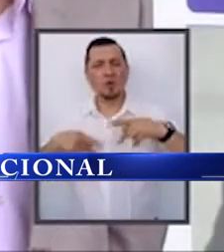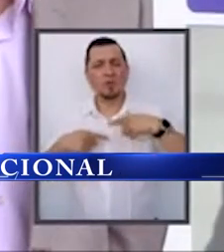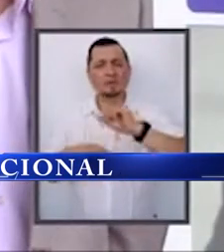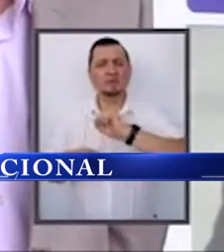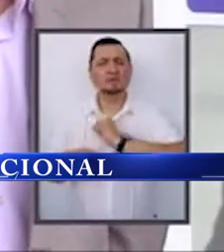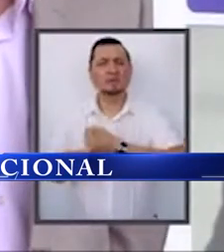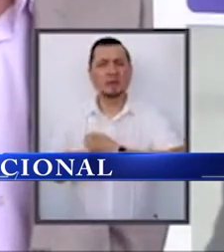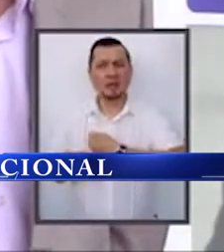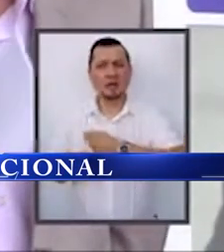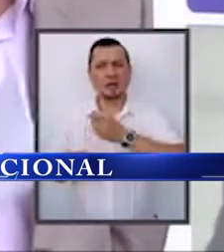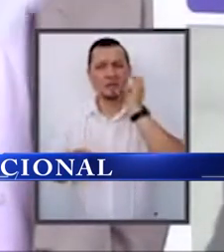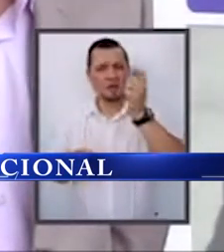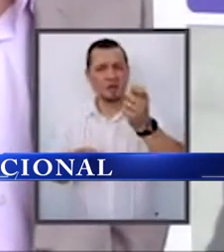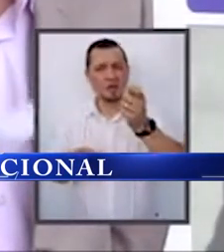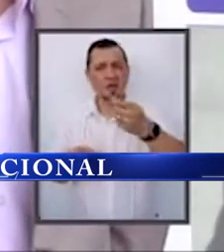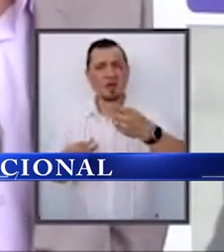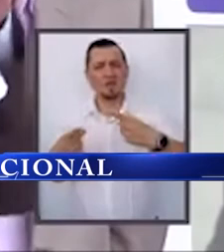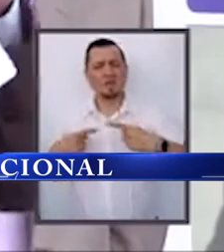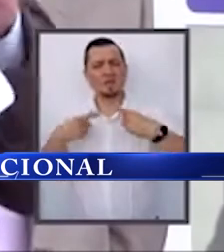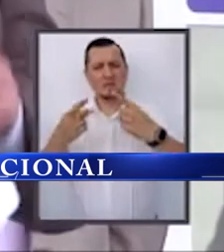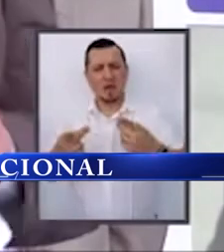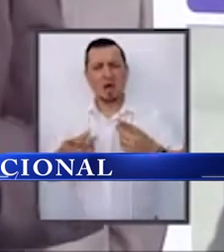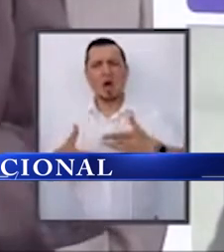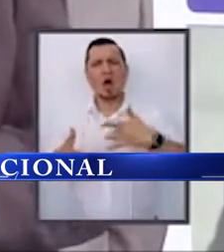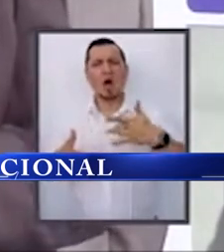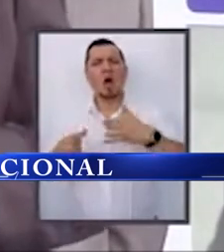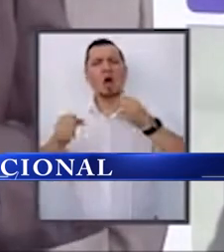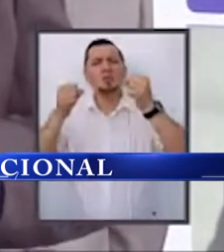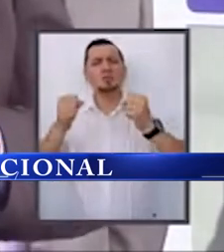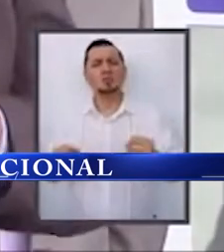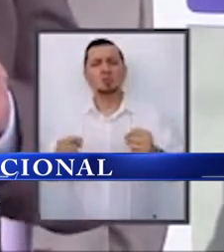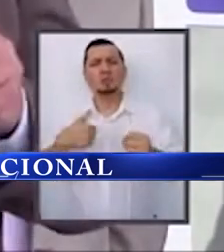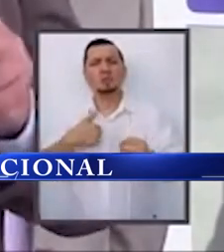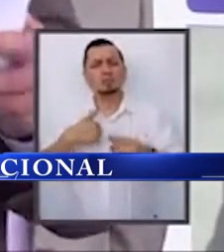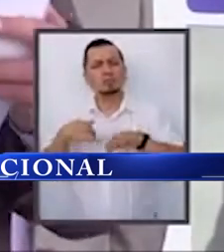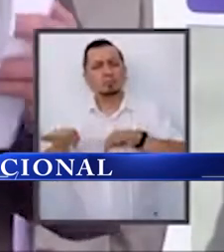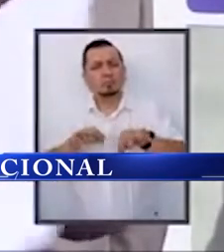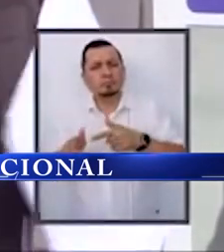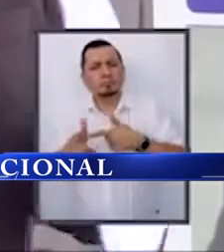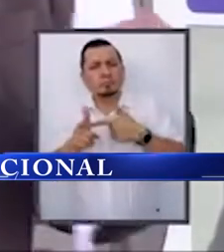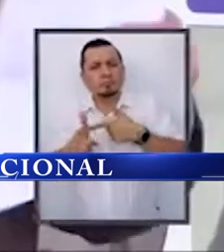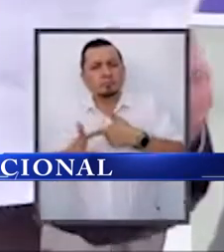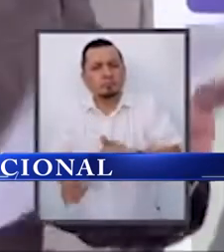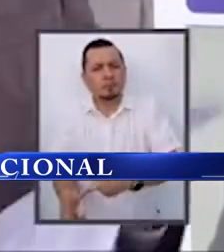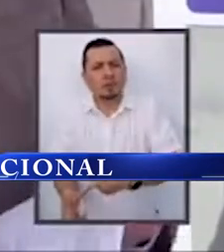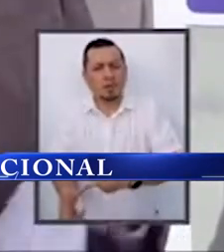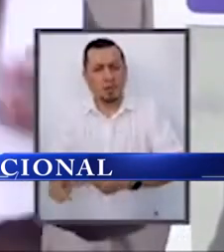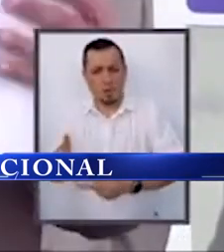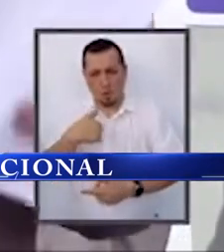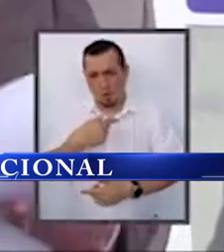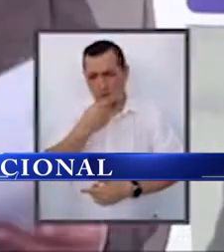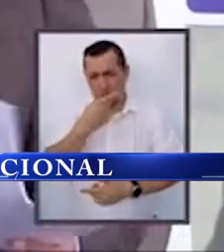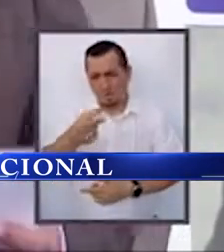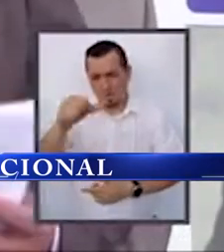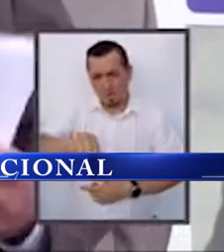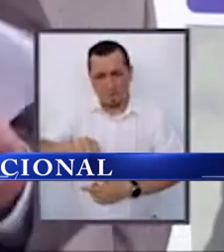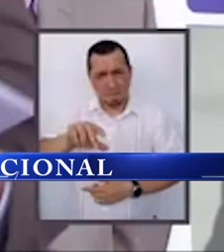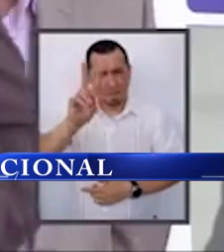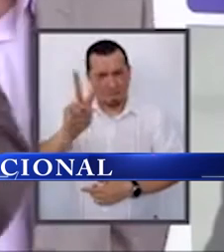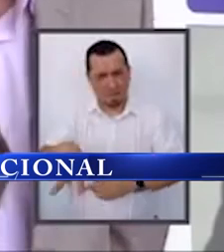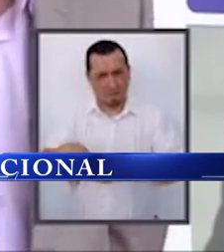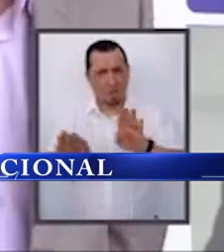1 de enero tenemos ya programada la ruta para iniciar el proceso de basificación de los